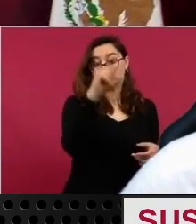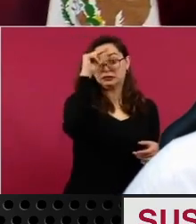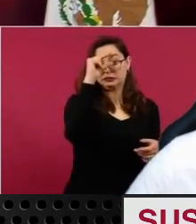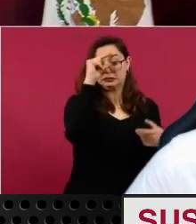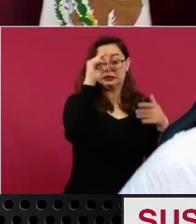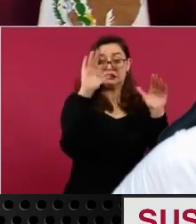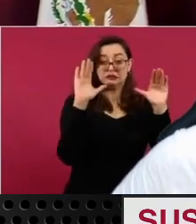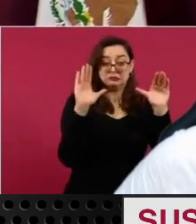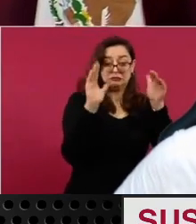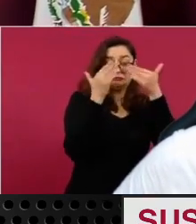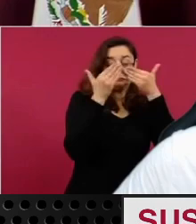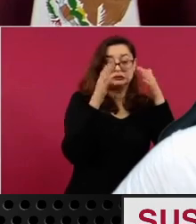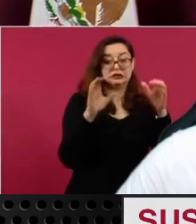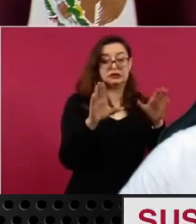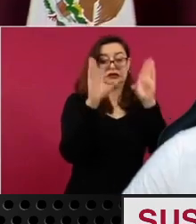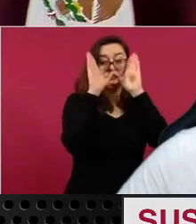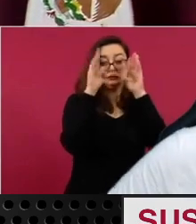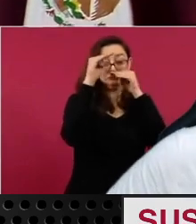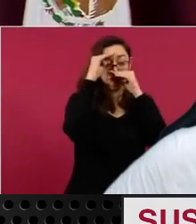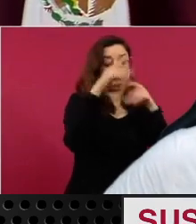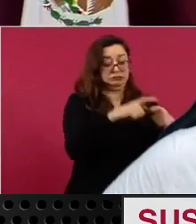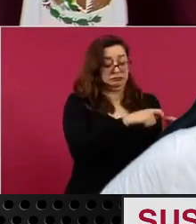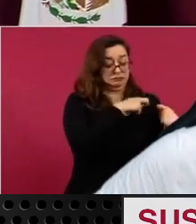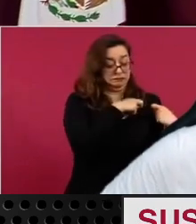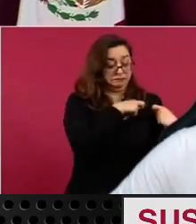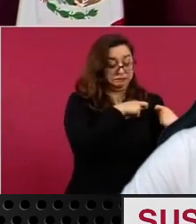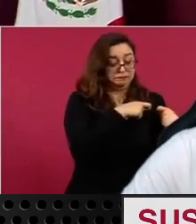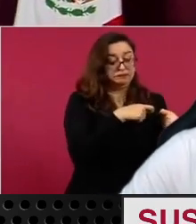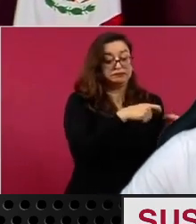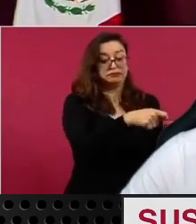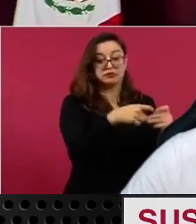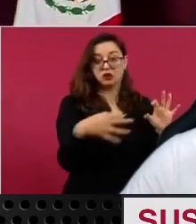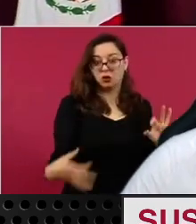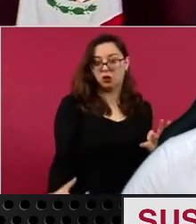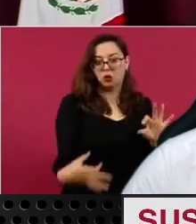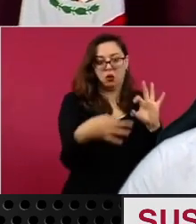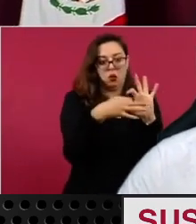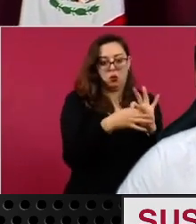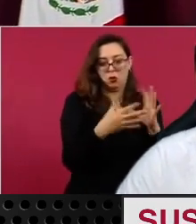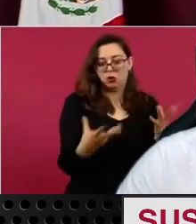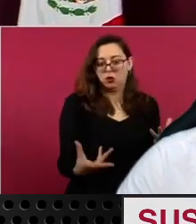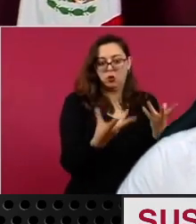a el grupo que en ese entonces encabezaba